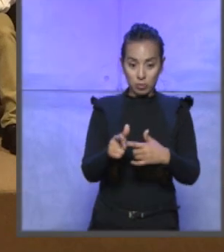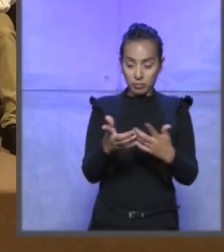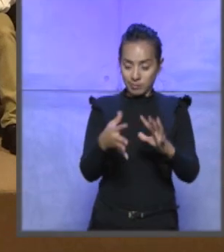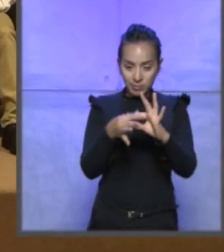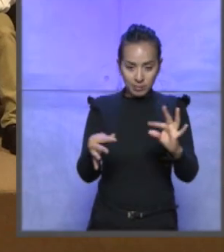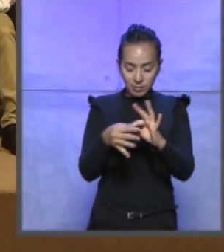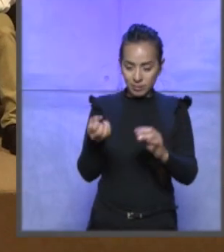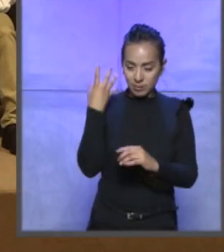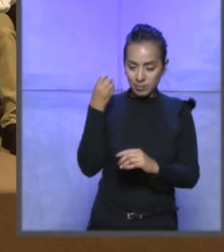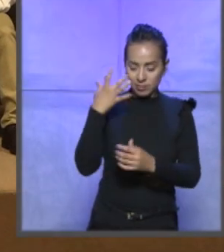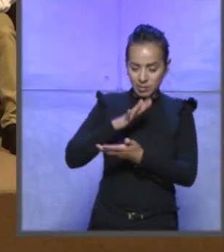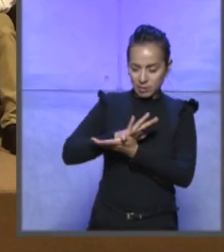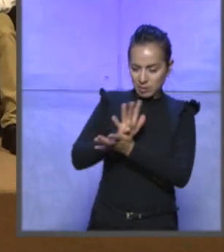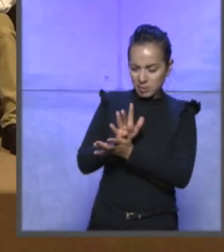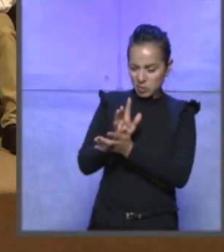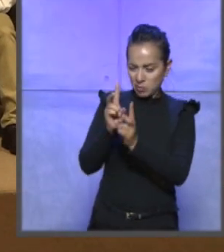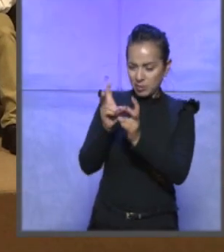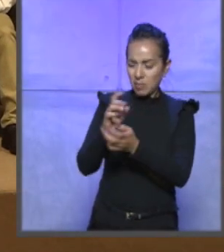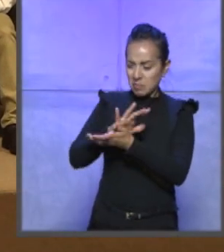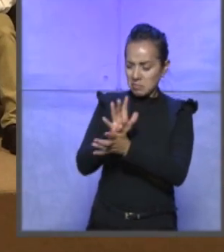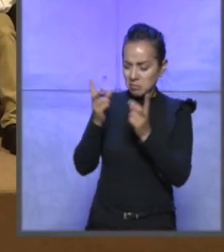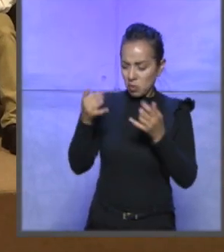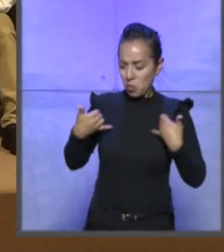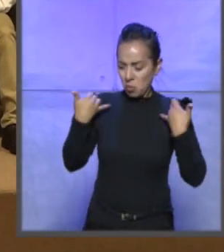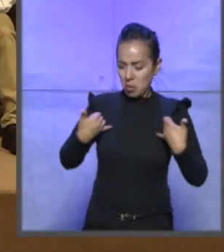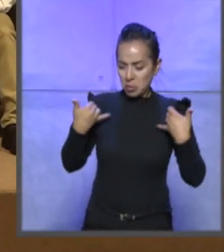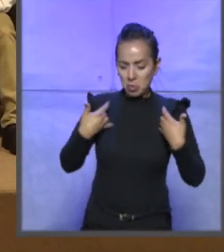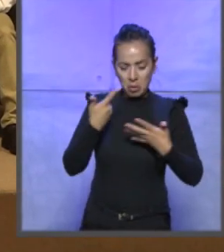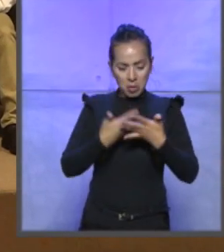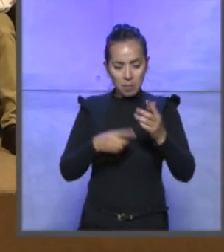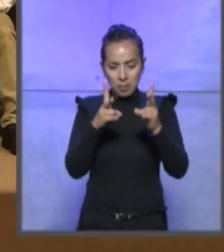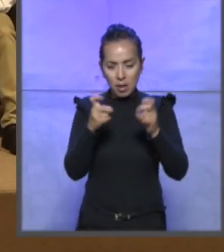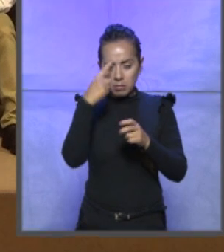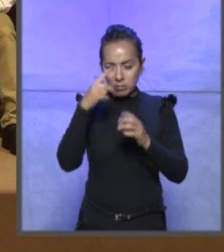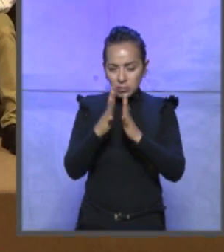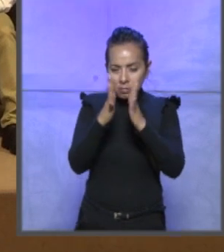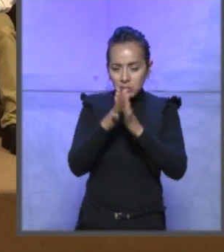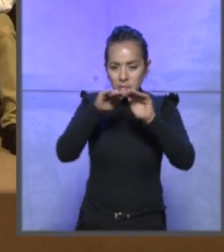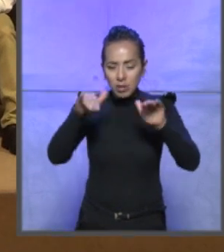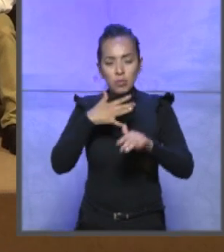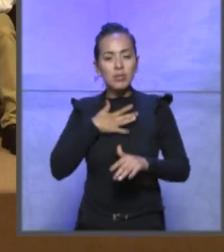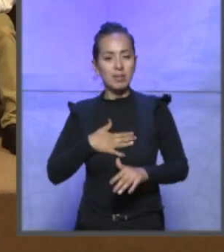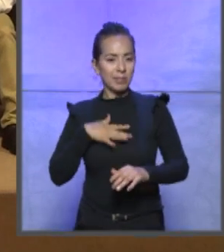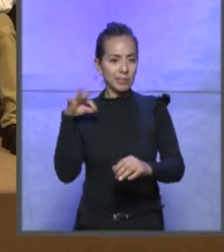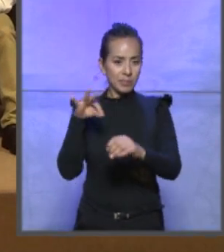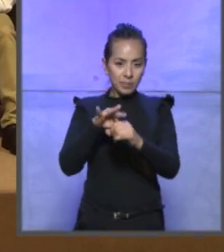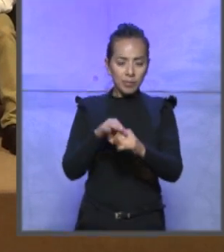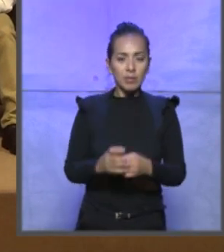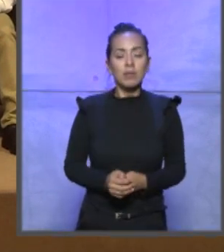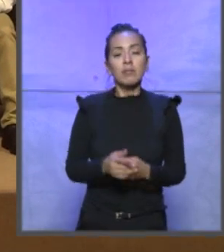Continuamos con el escuchatorio, discriminación y juventud, agenda de temas sobre la participación democrática y la justicia